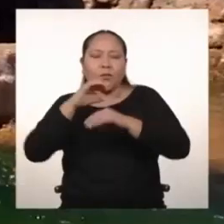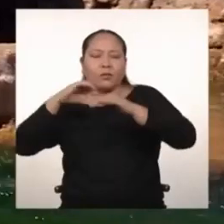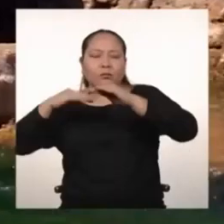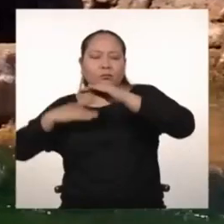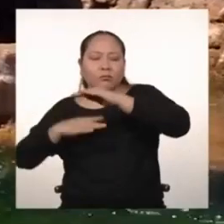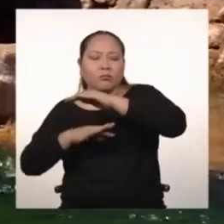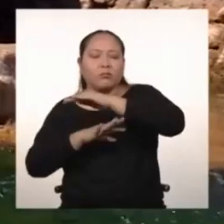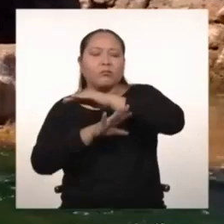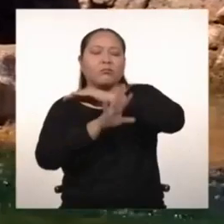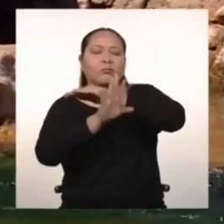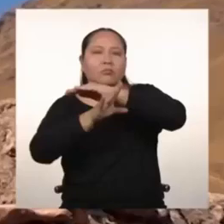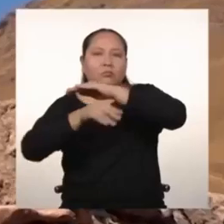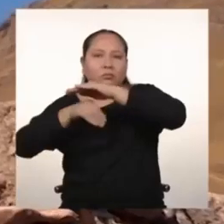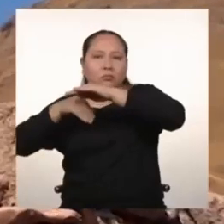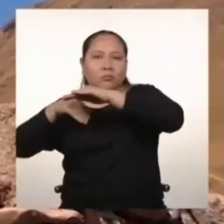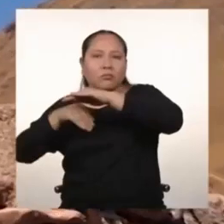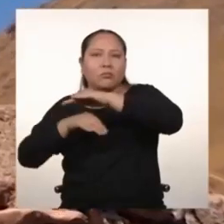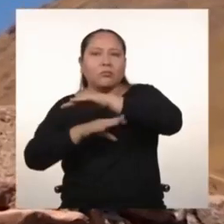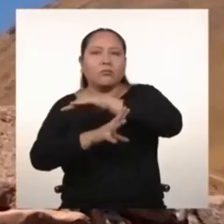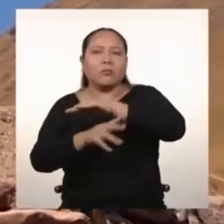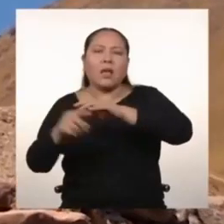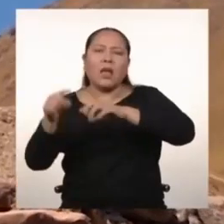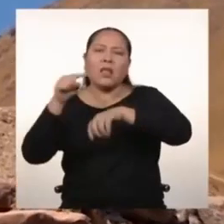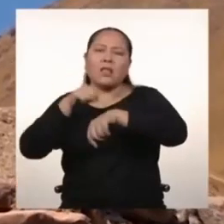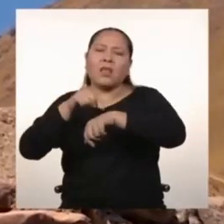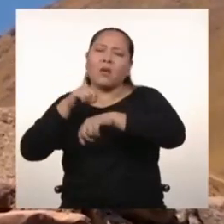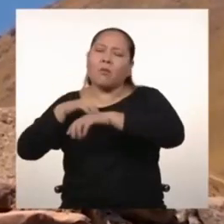los siglos.